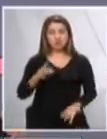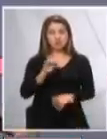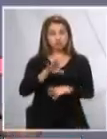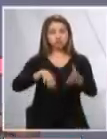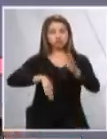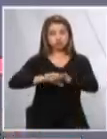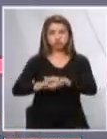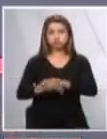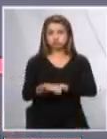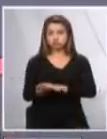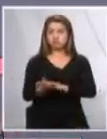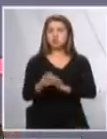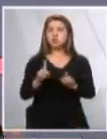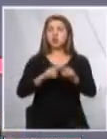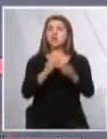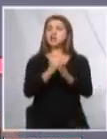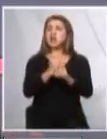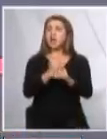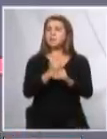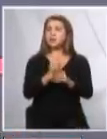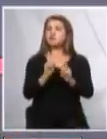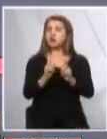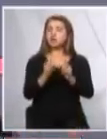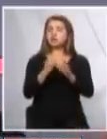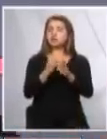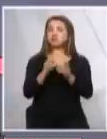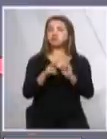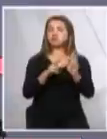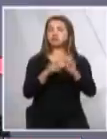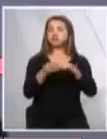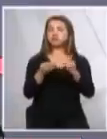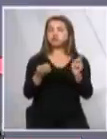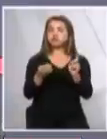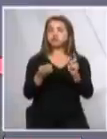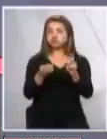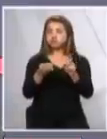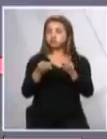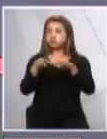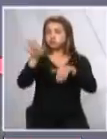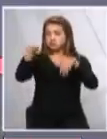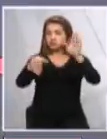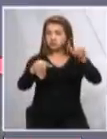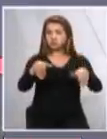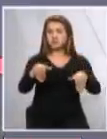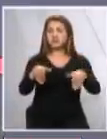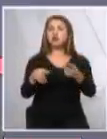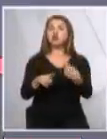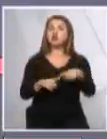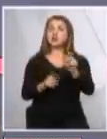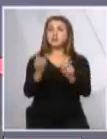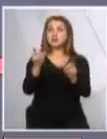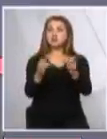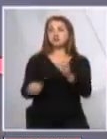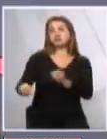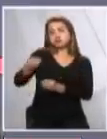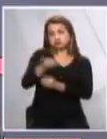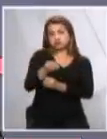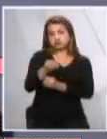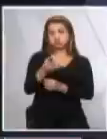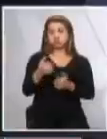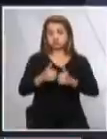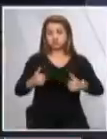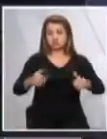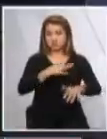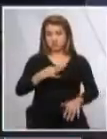esto en la trampa que está hoy día puedes articularla de alguna forma trayendo gente diferente al gabinete. A ver, yo creo que